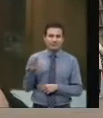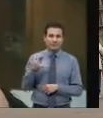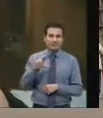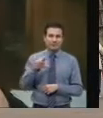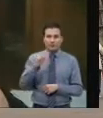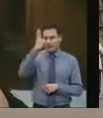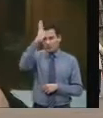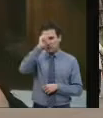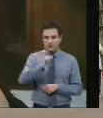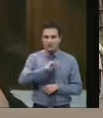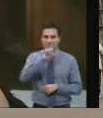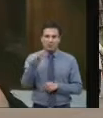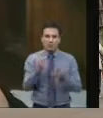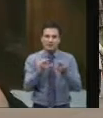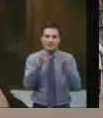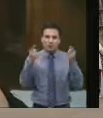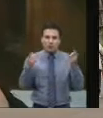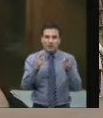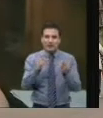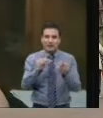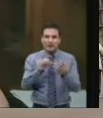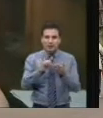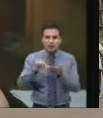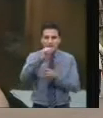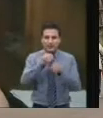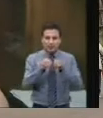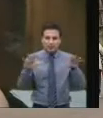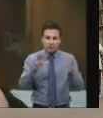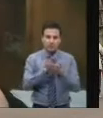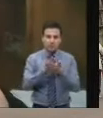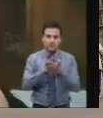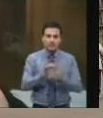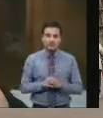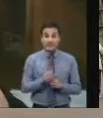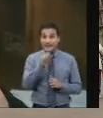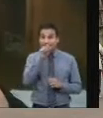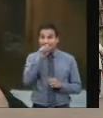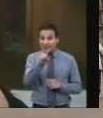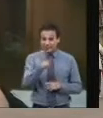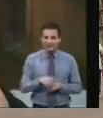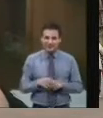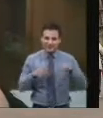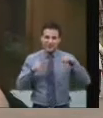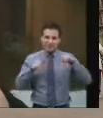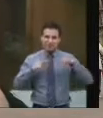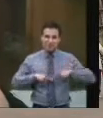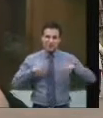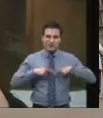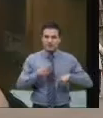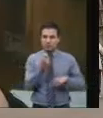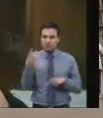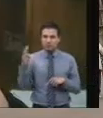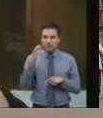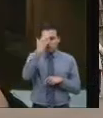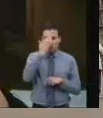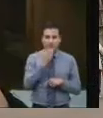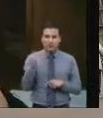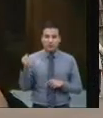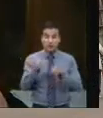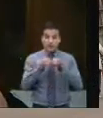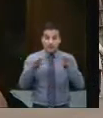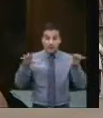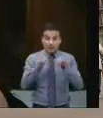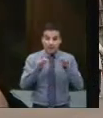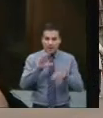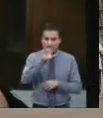historia. Además, existen muchas similitudes en las respuestas a los requerimientos que hizo esta autoridad a los influencers,